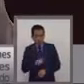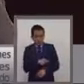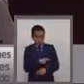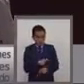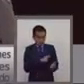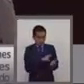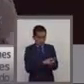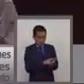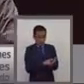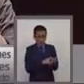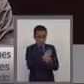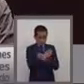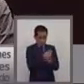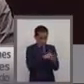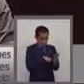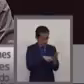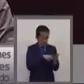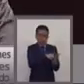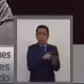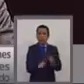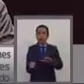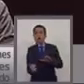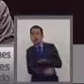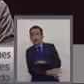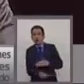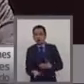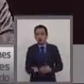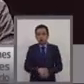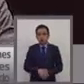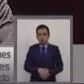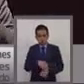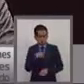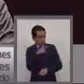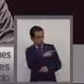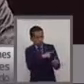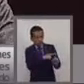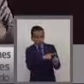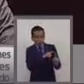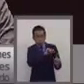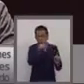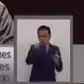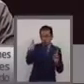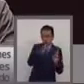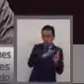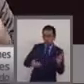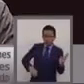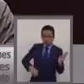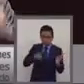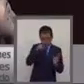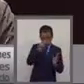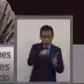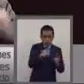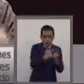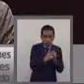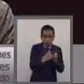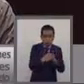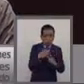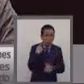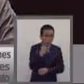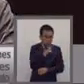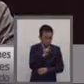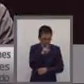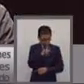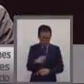esa precandidatura y que tampoco ni él ni ningún candidato que surja del PRI va a ser presidente de la